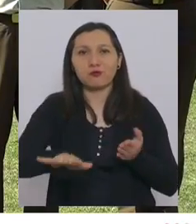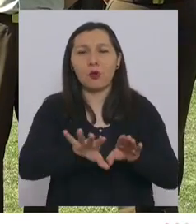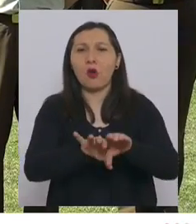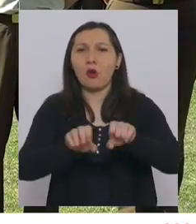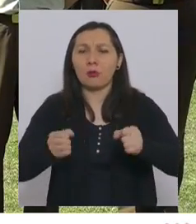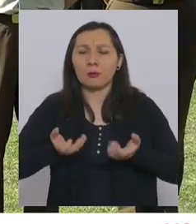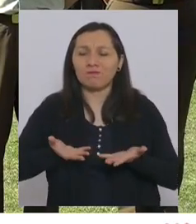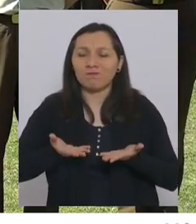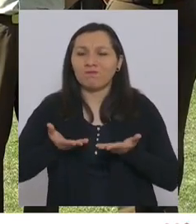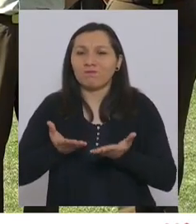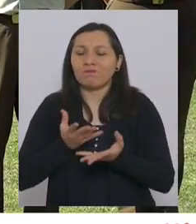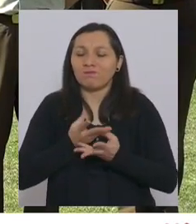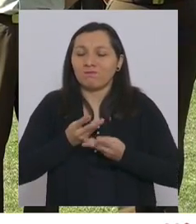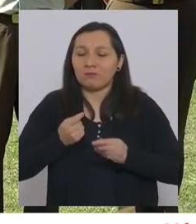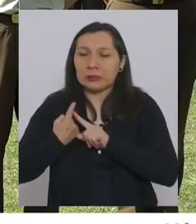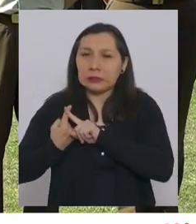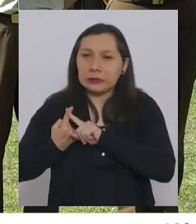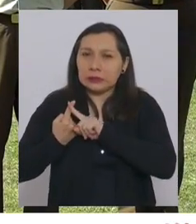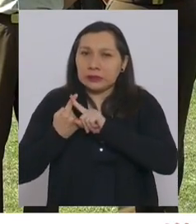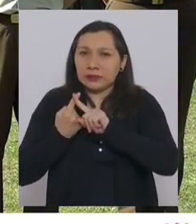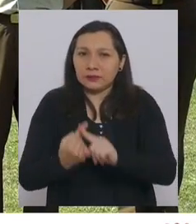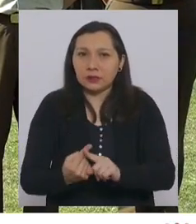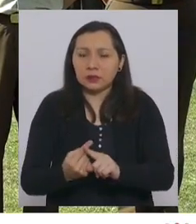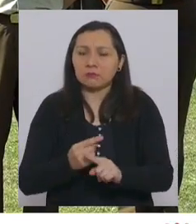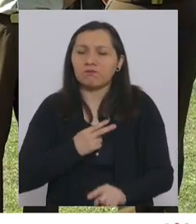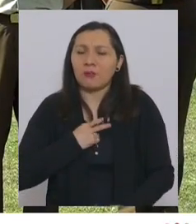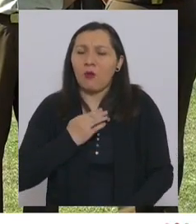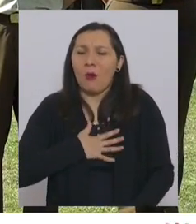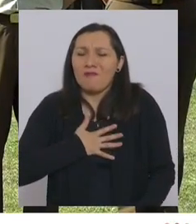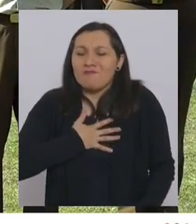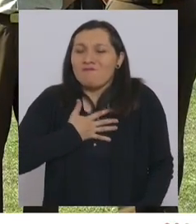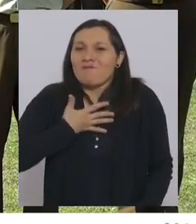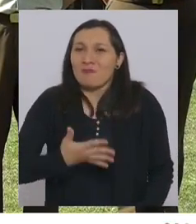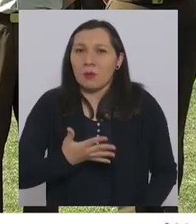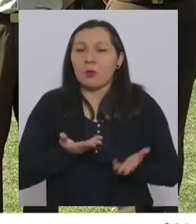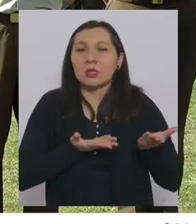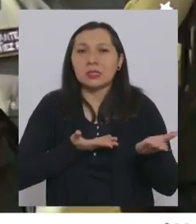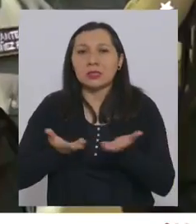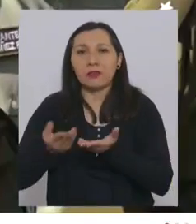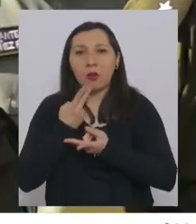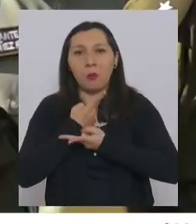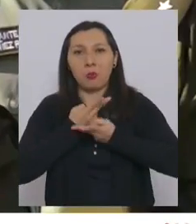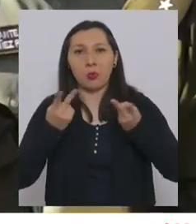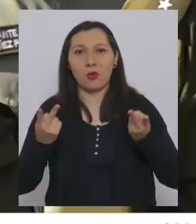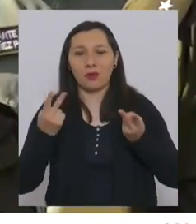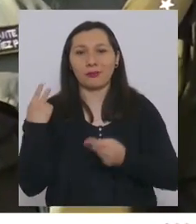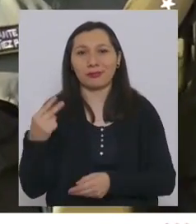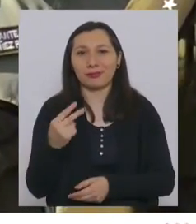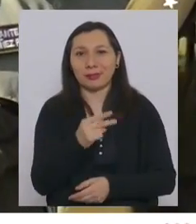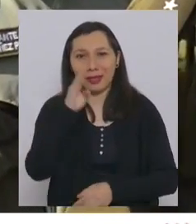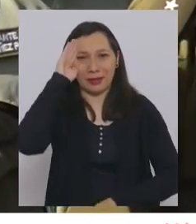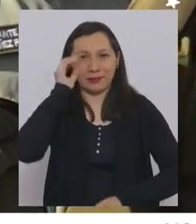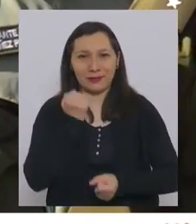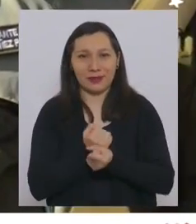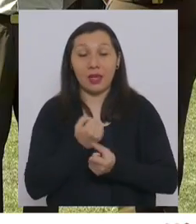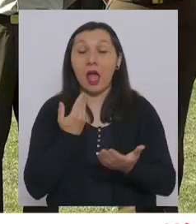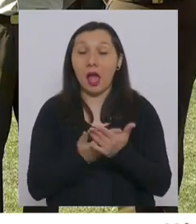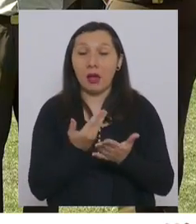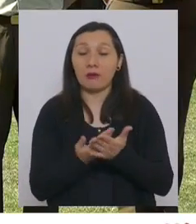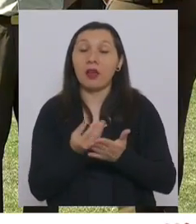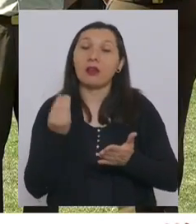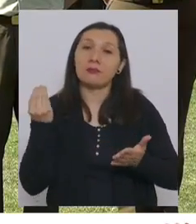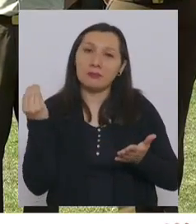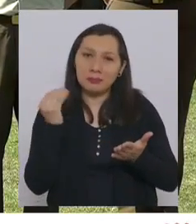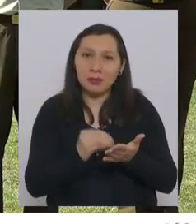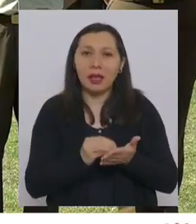esa entrega, ese espíritu de sacrificio, esa vocación de servicio público. Y aprovechar una vez más